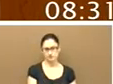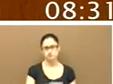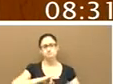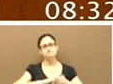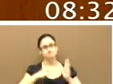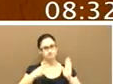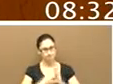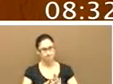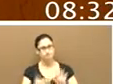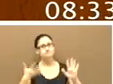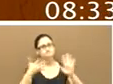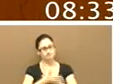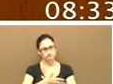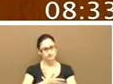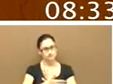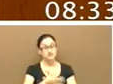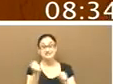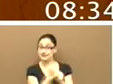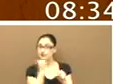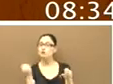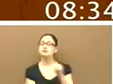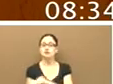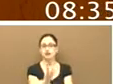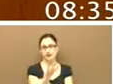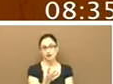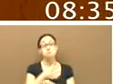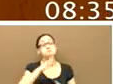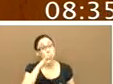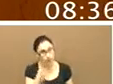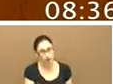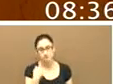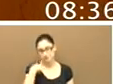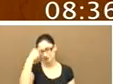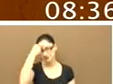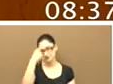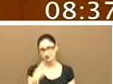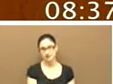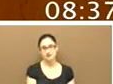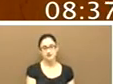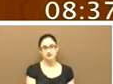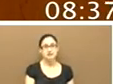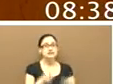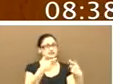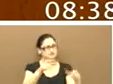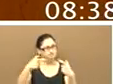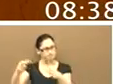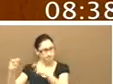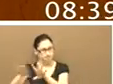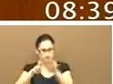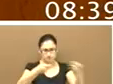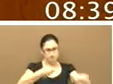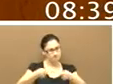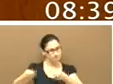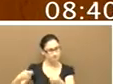incremente también el número de empleos porque sin duda detrás de cada uno de los sectores comerciales están